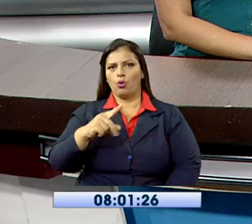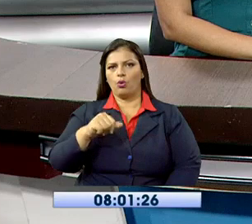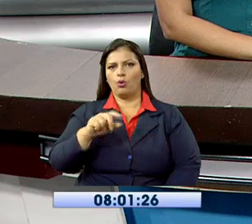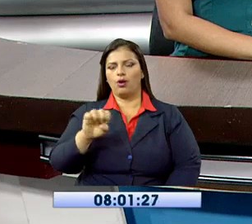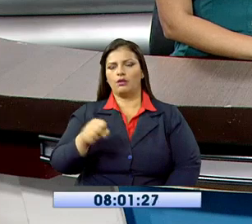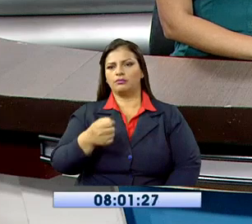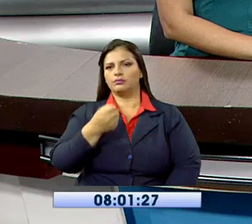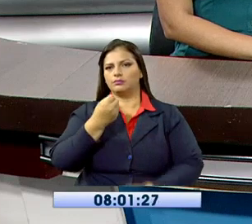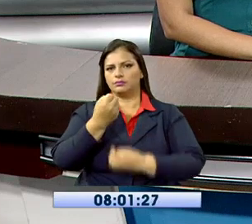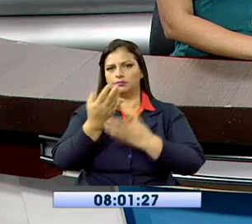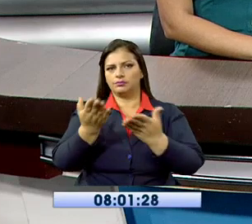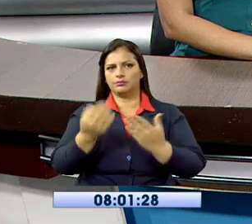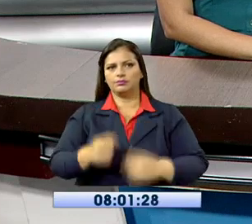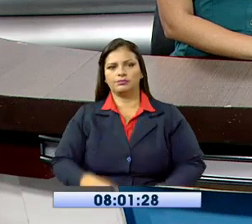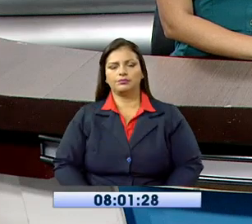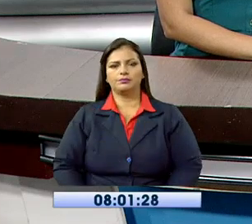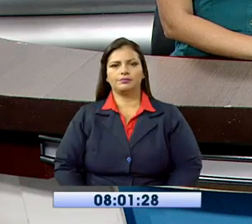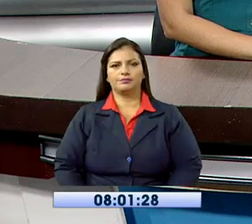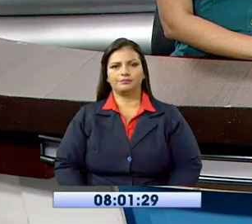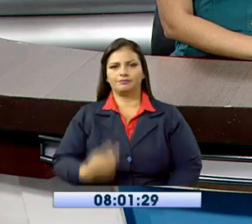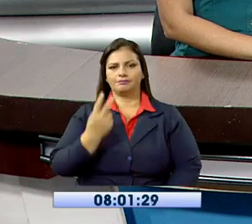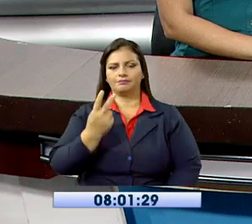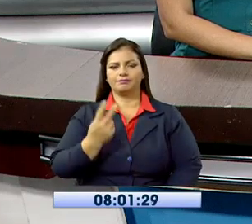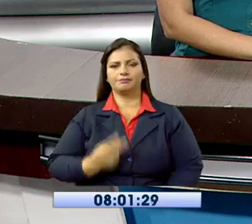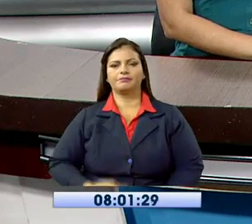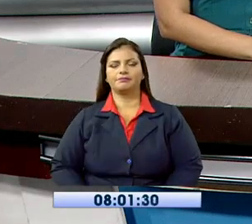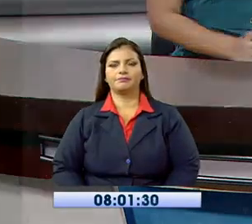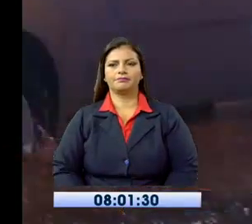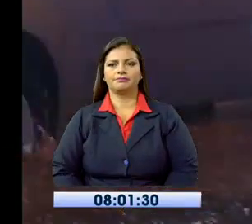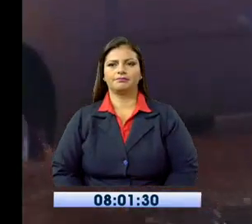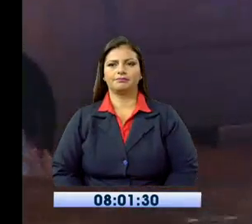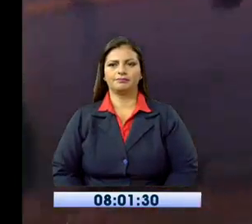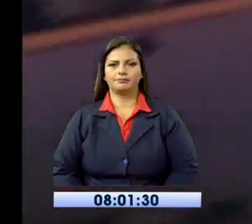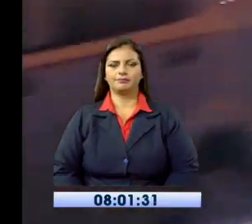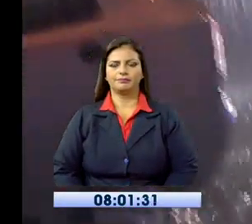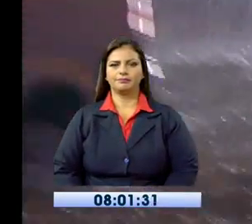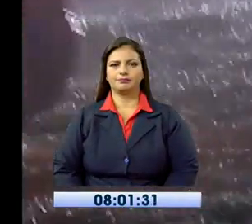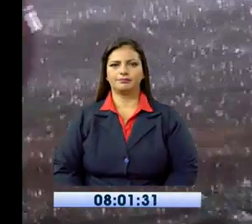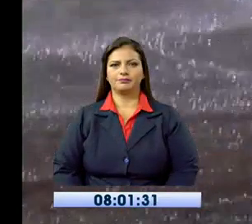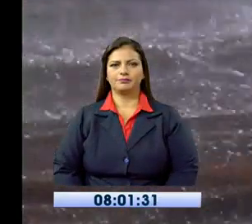de la ciudad y preparó la siguiente nota periodística. Veamos.